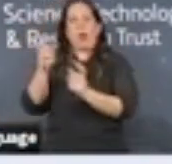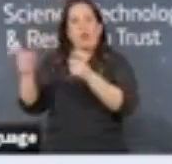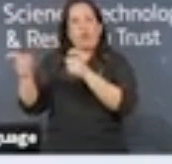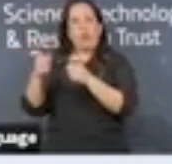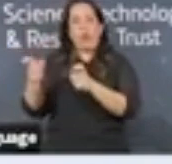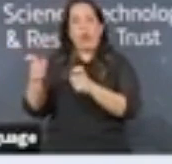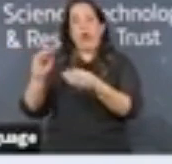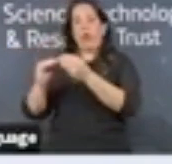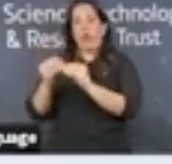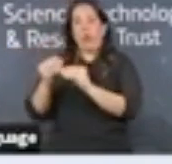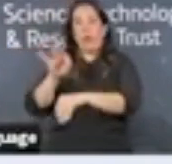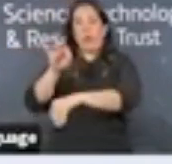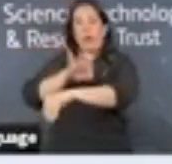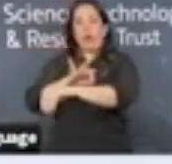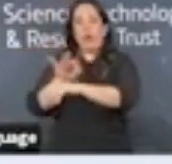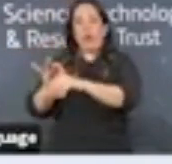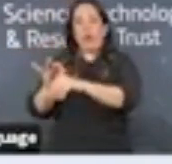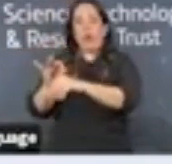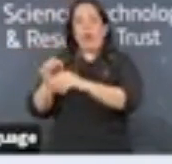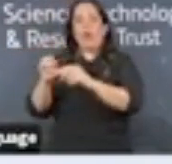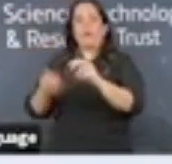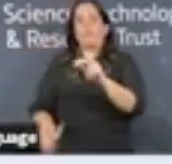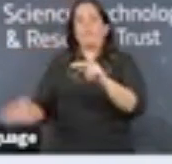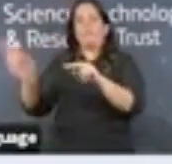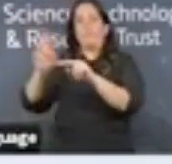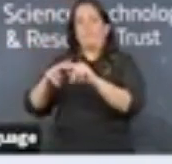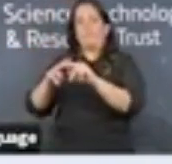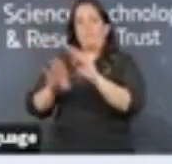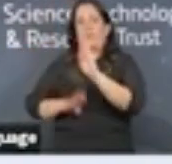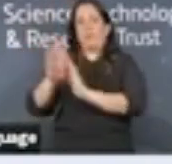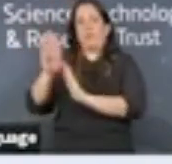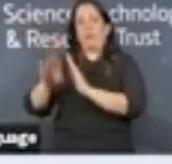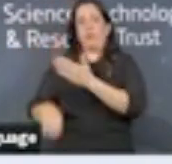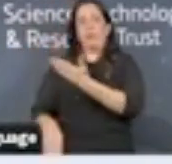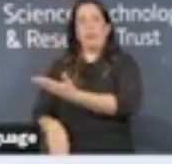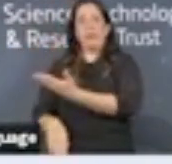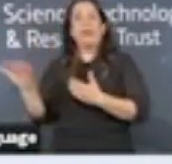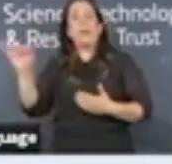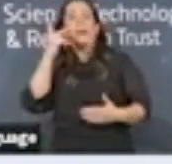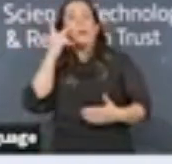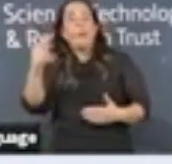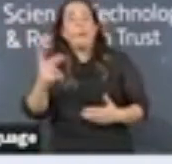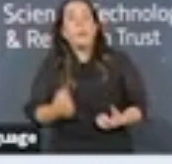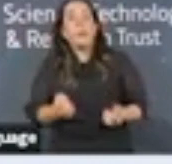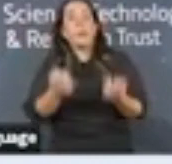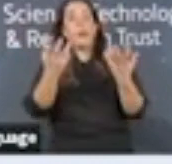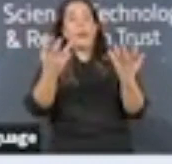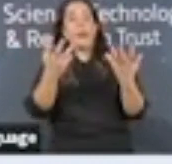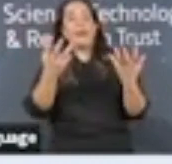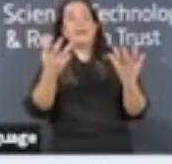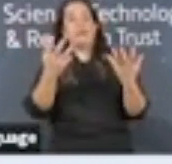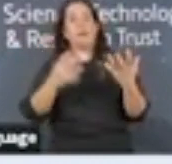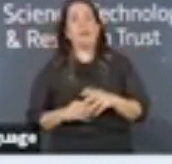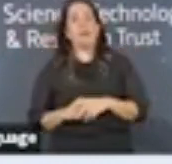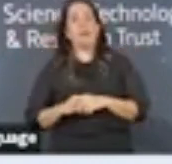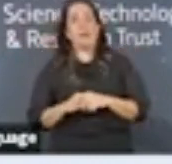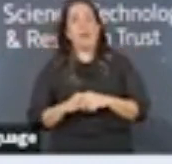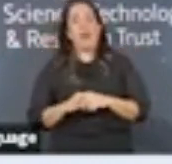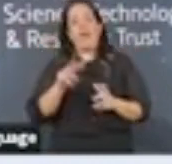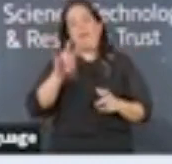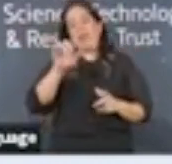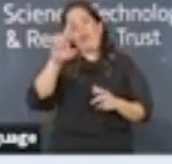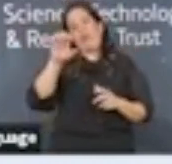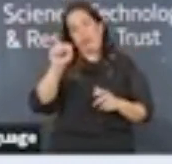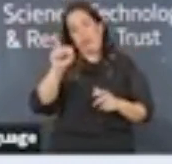de mosquitos era mucho más elevado. Y también vemos la cantidad de virus